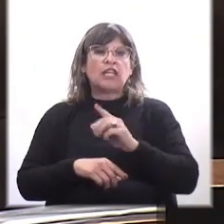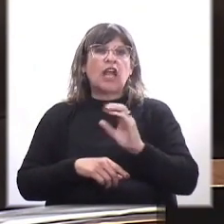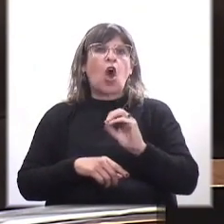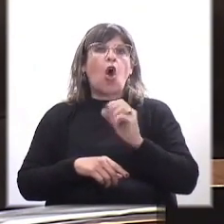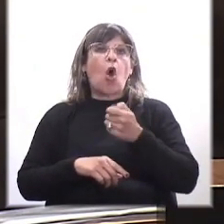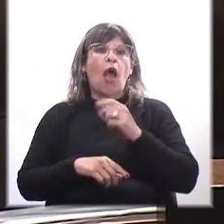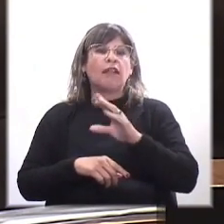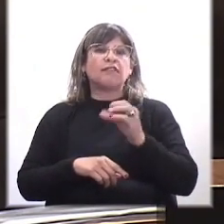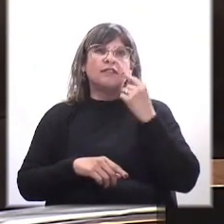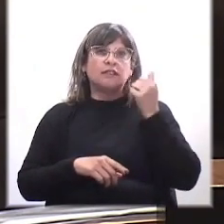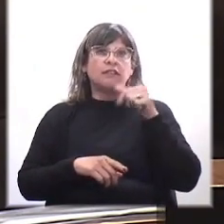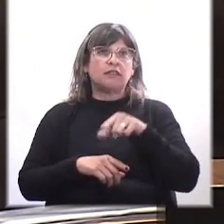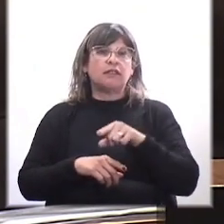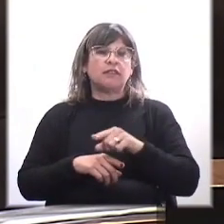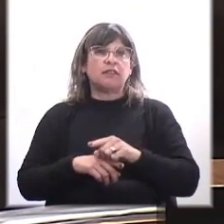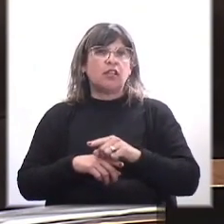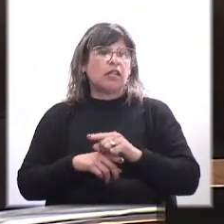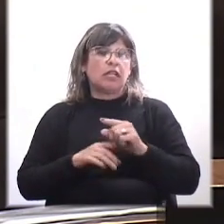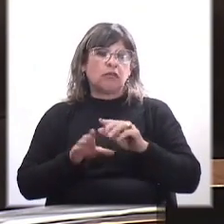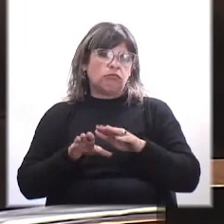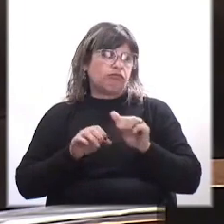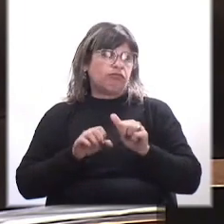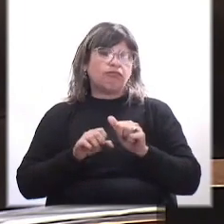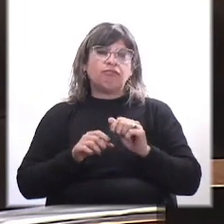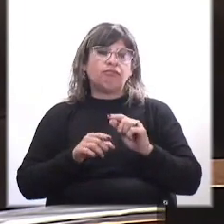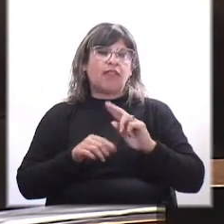la rescisión de la subcontratación.